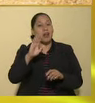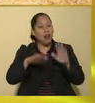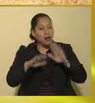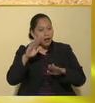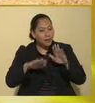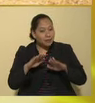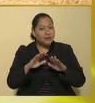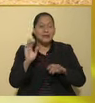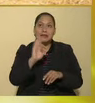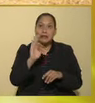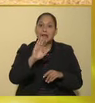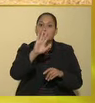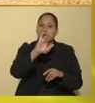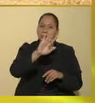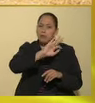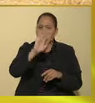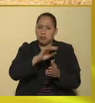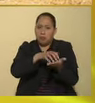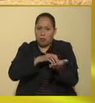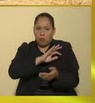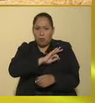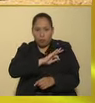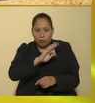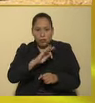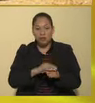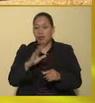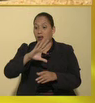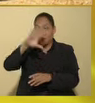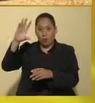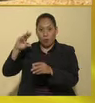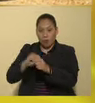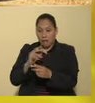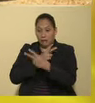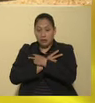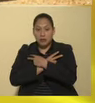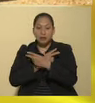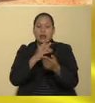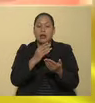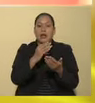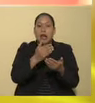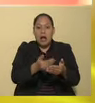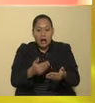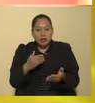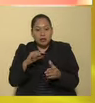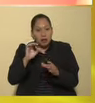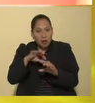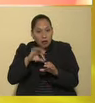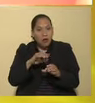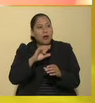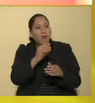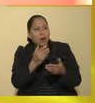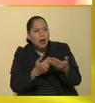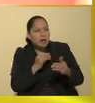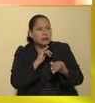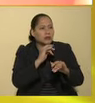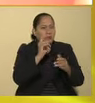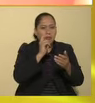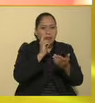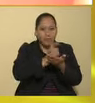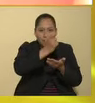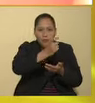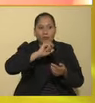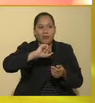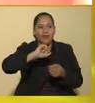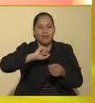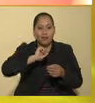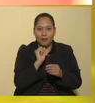casos hasta del 50% del costo total de una vacación si se planifica con la debida antelación. Exactamente,